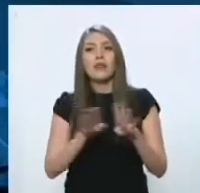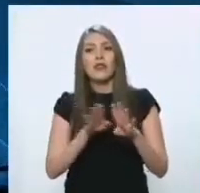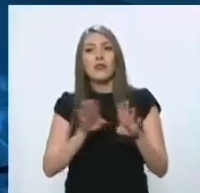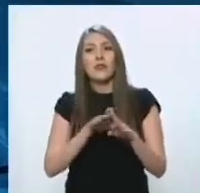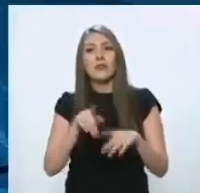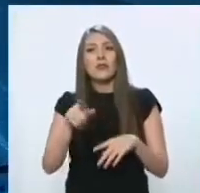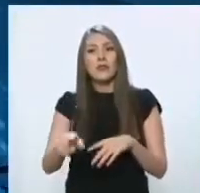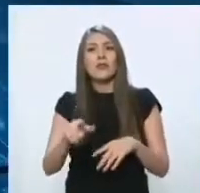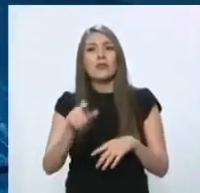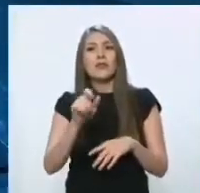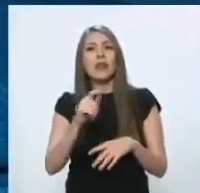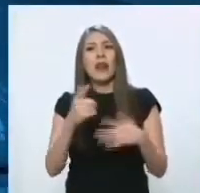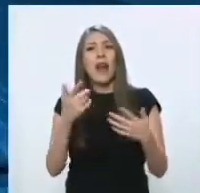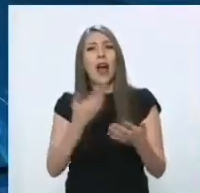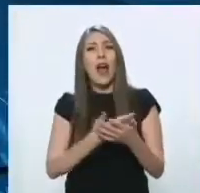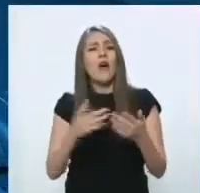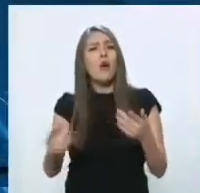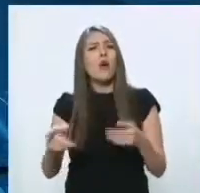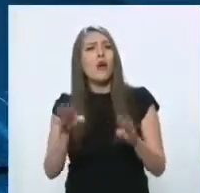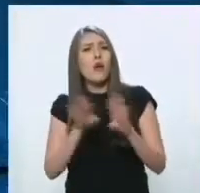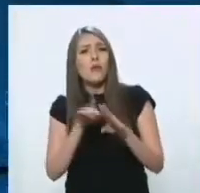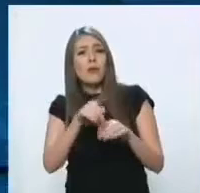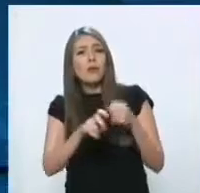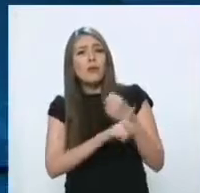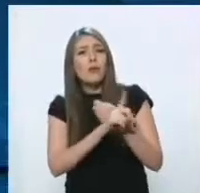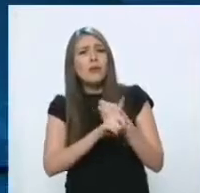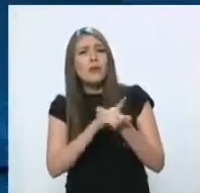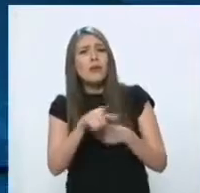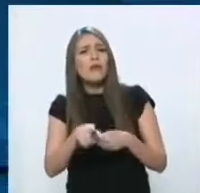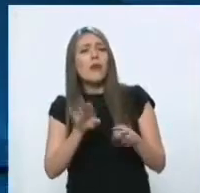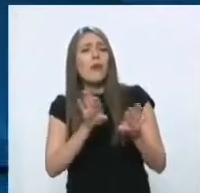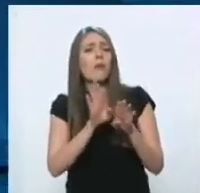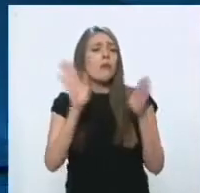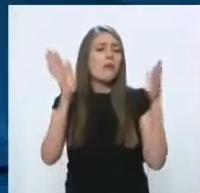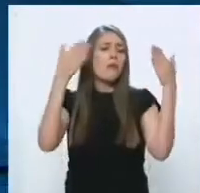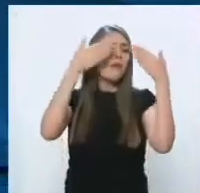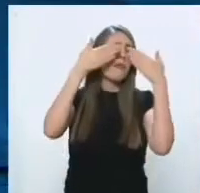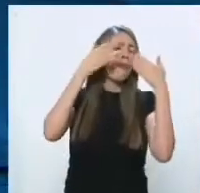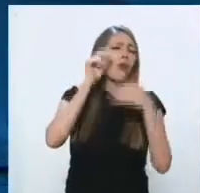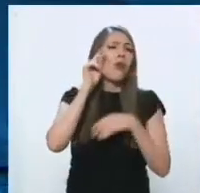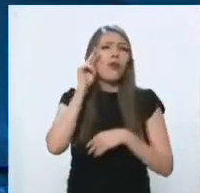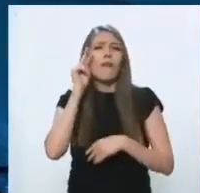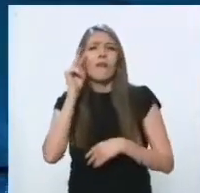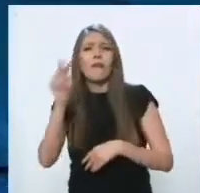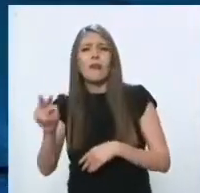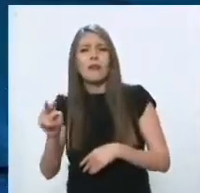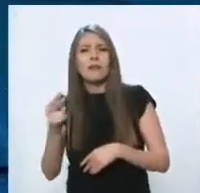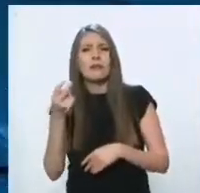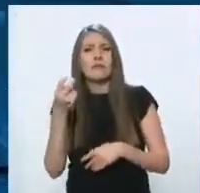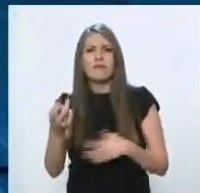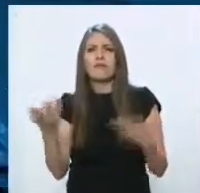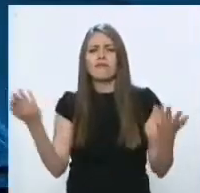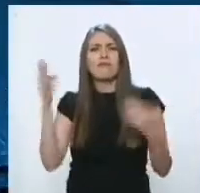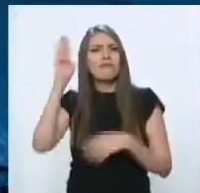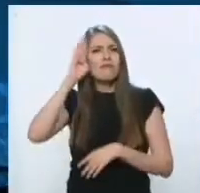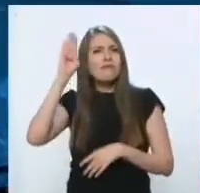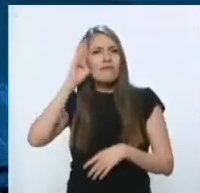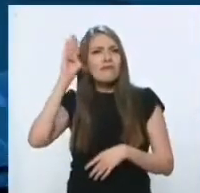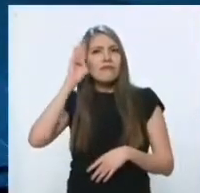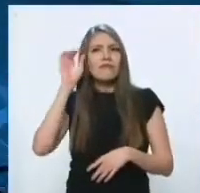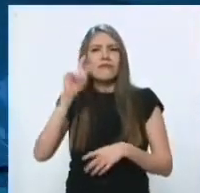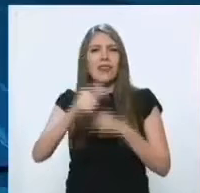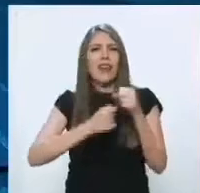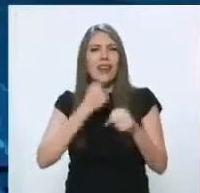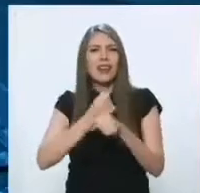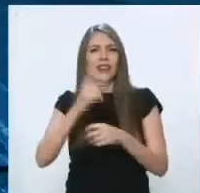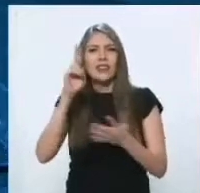y esto aparentemente se aumenta en el año 2010, que es el dato que daba Buenrostro. Entonces,